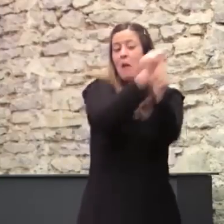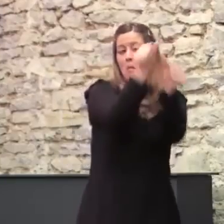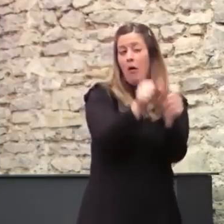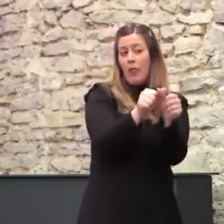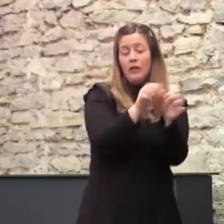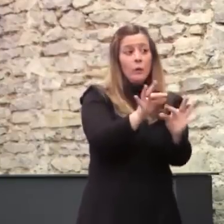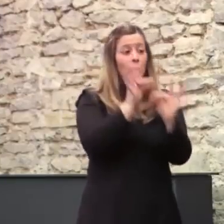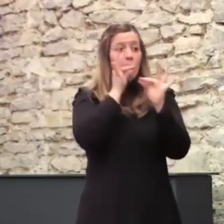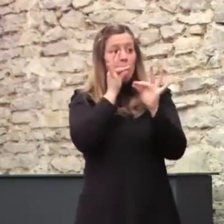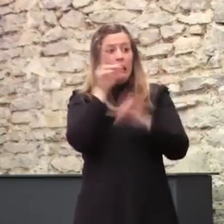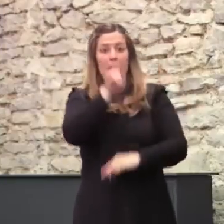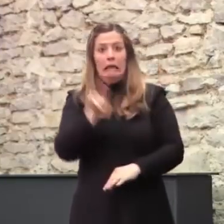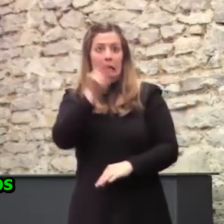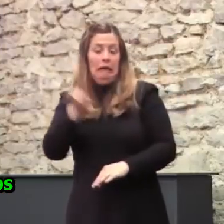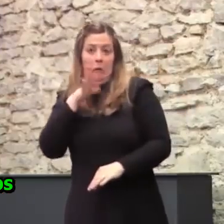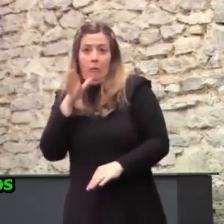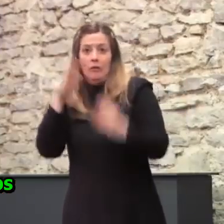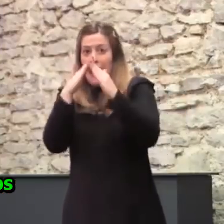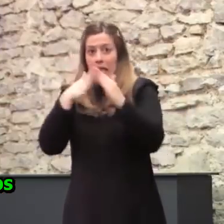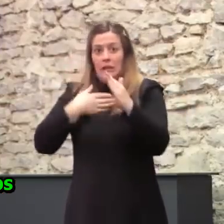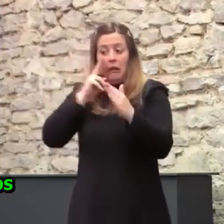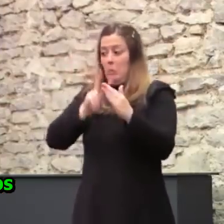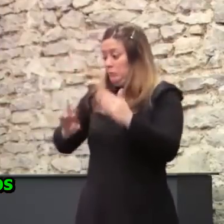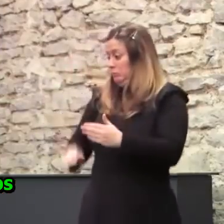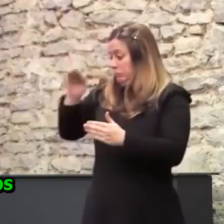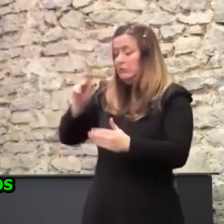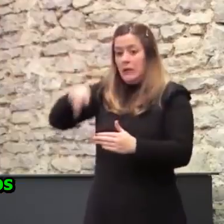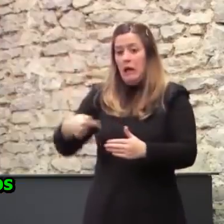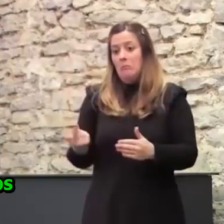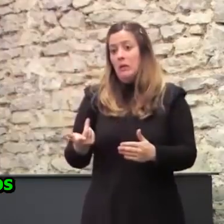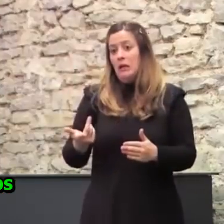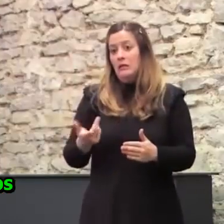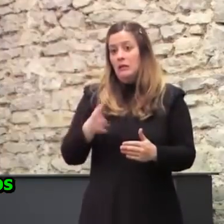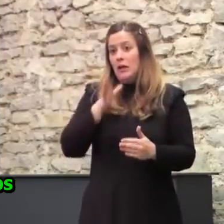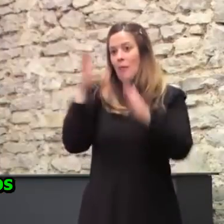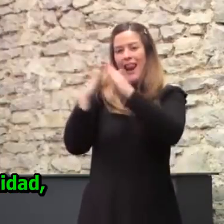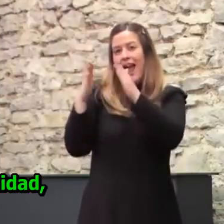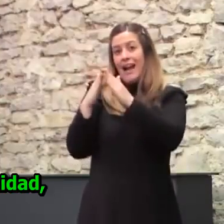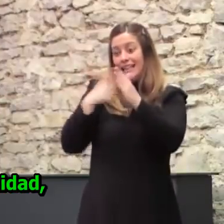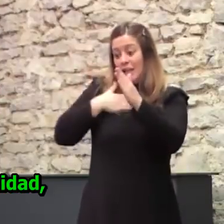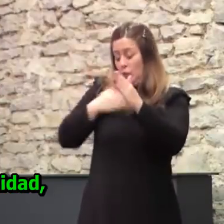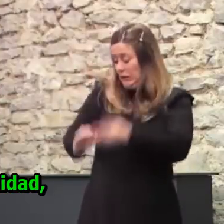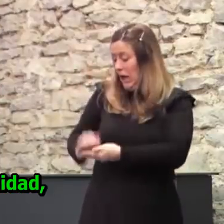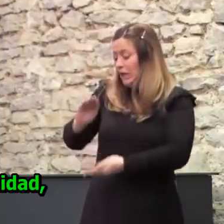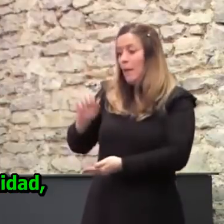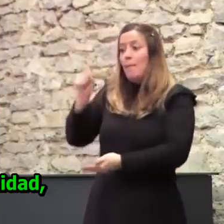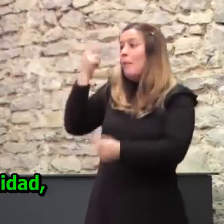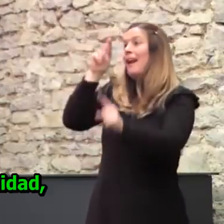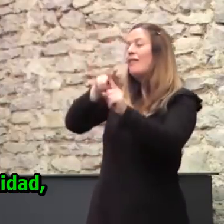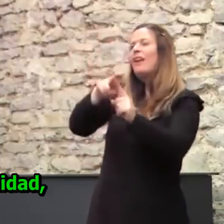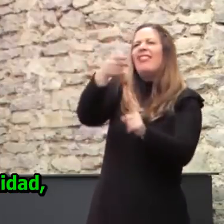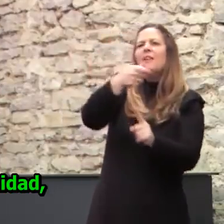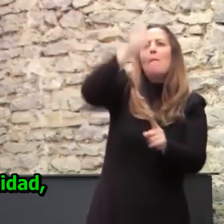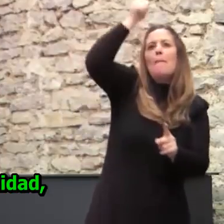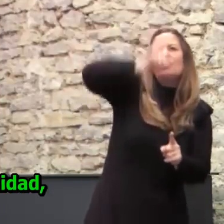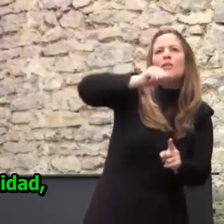que hemos visto en nuestras propias casas, ¿no? Porque es en la casa donde tenemos la primera figura de referencia de lo que es la feminidad y la masculinidad